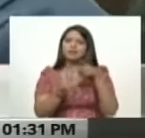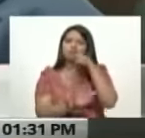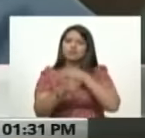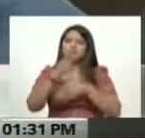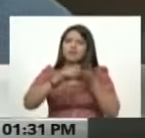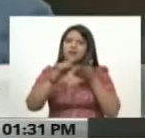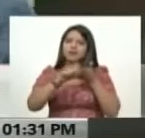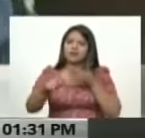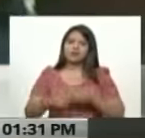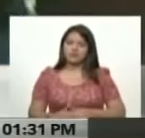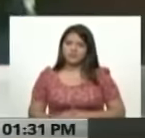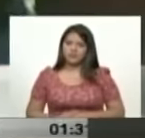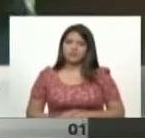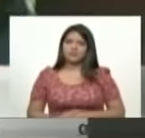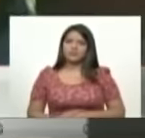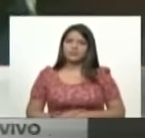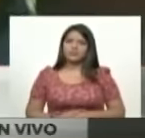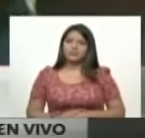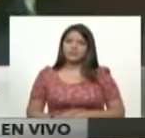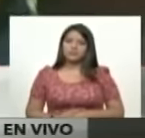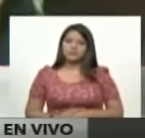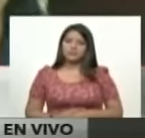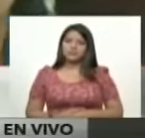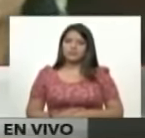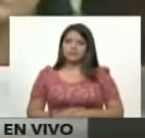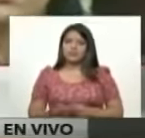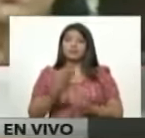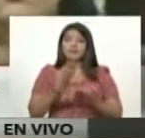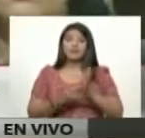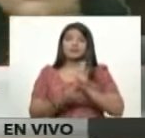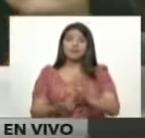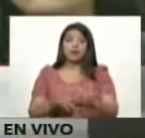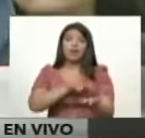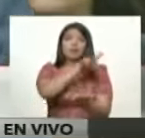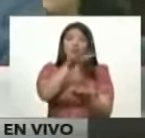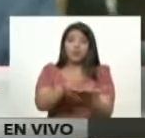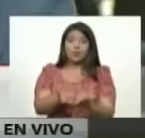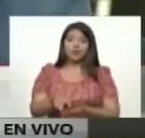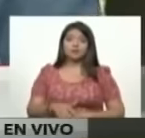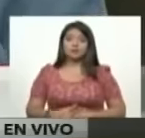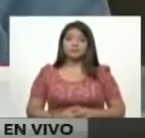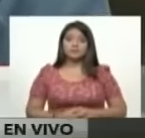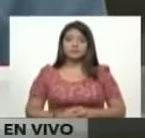de postular y de presentar y aprobar en esta